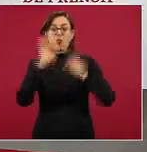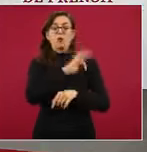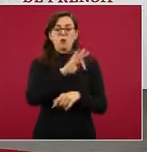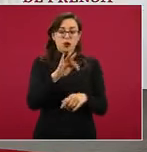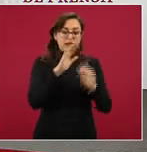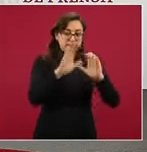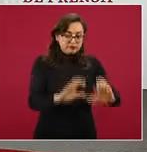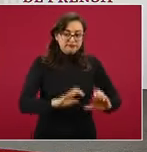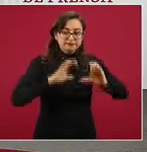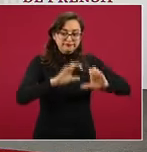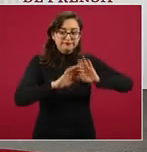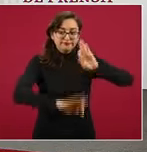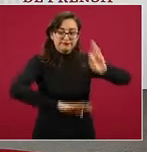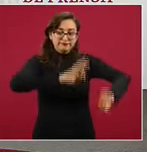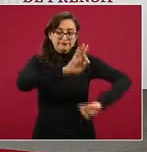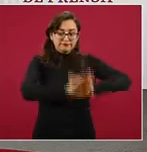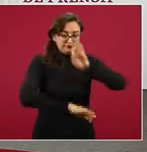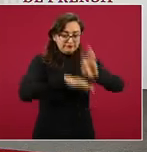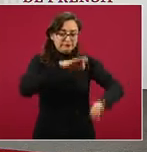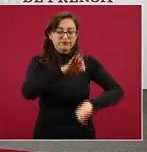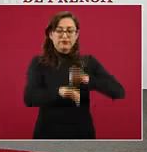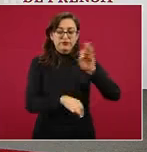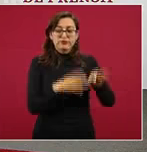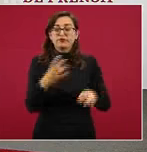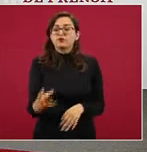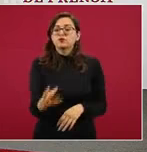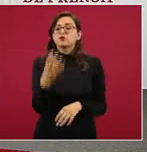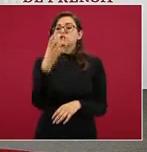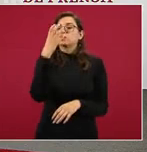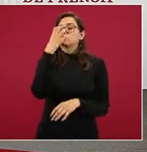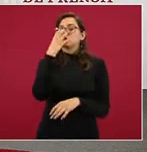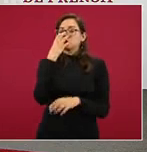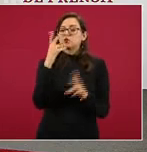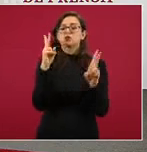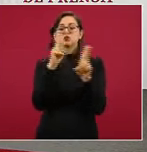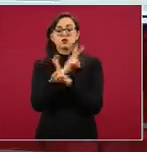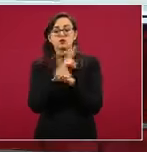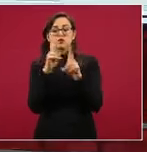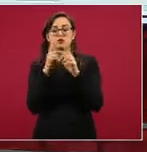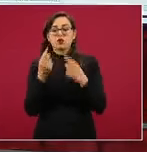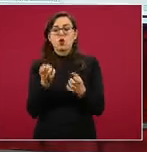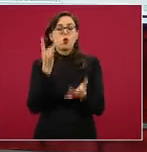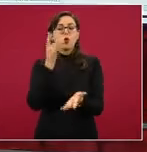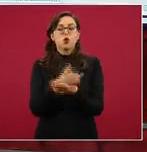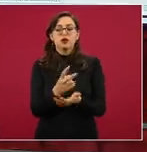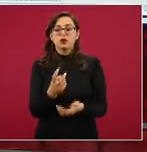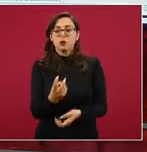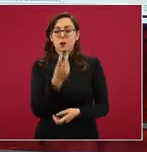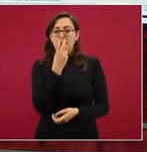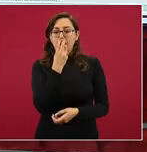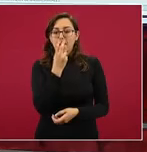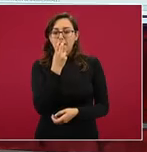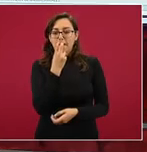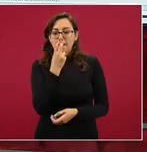están cuidándoles, dándoles el tratamiento con oxígeno suplementario en puntas nasales o